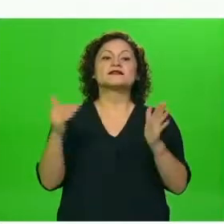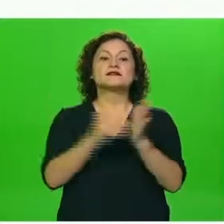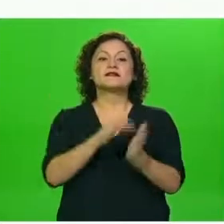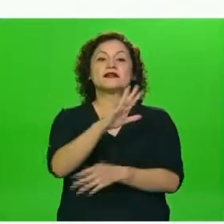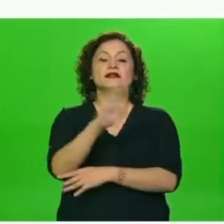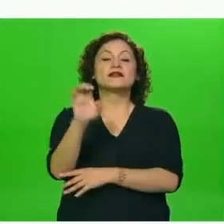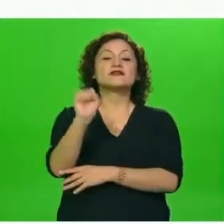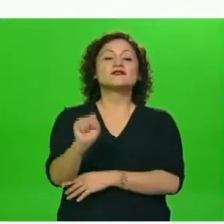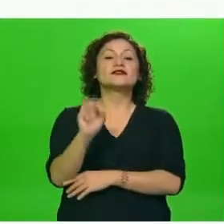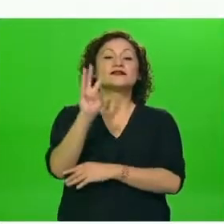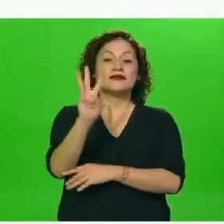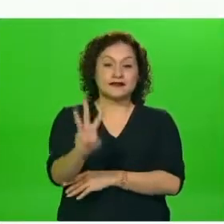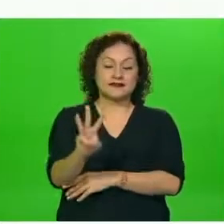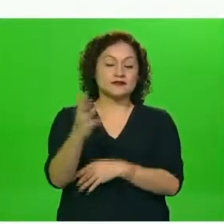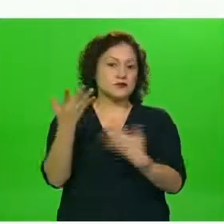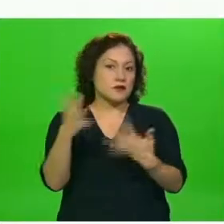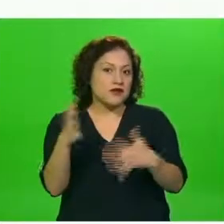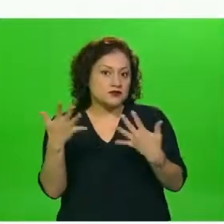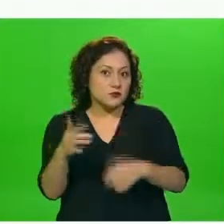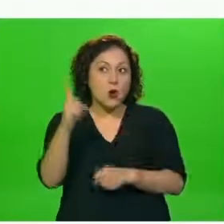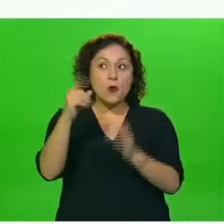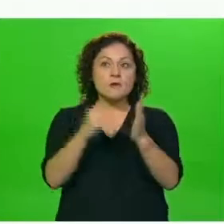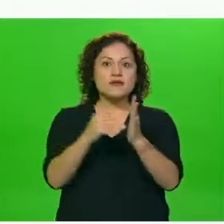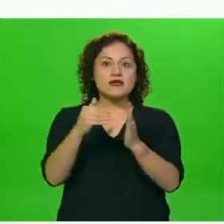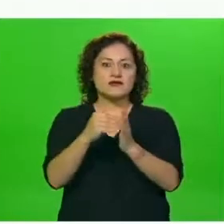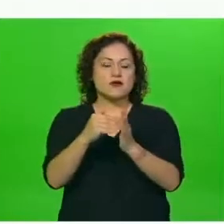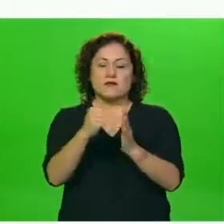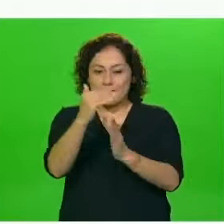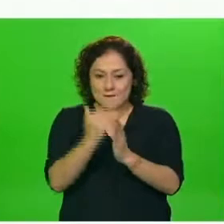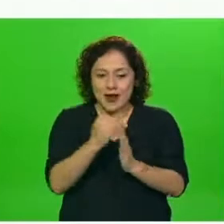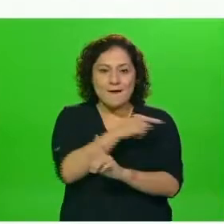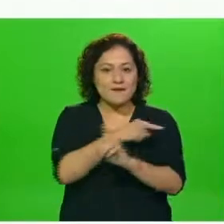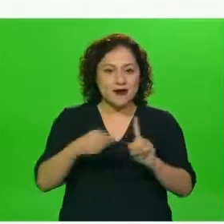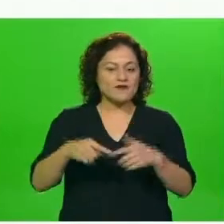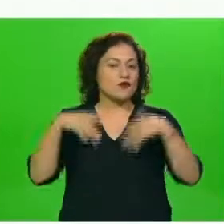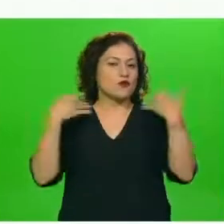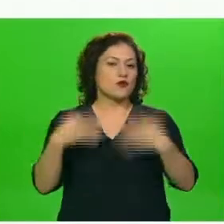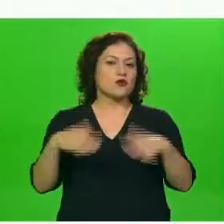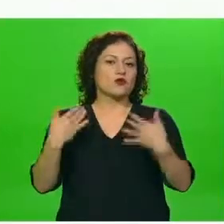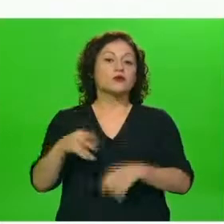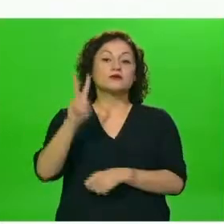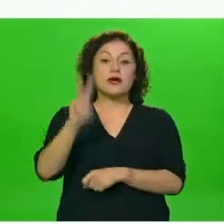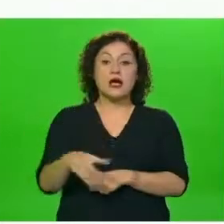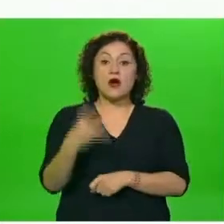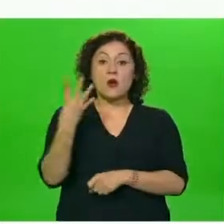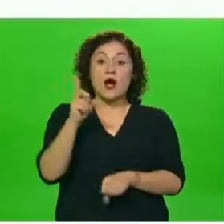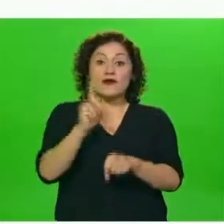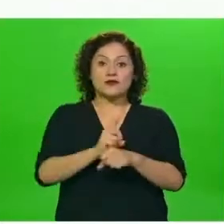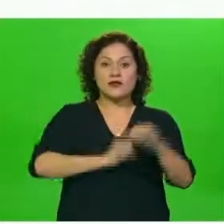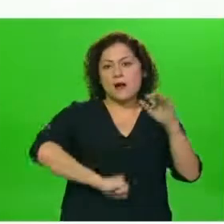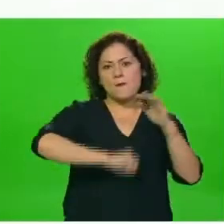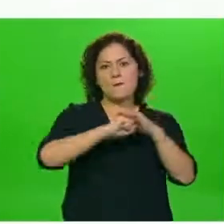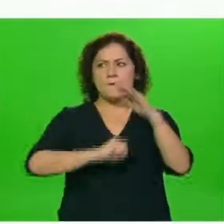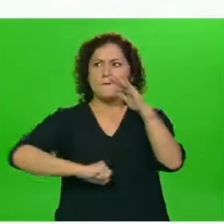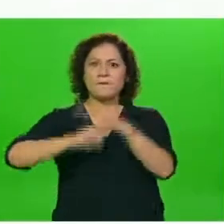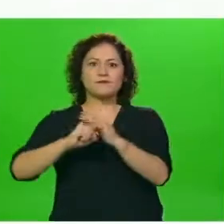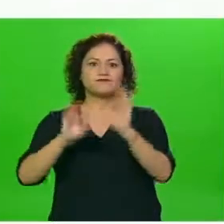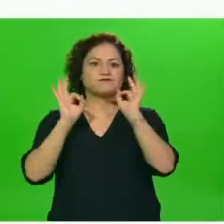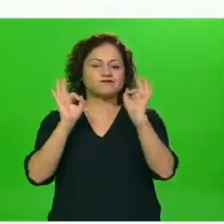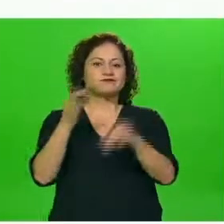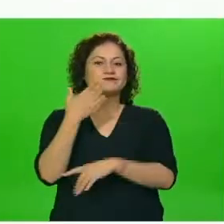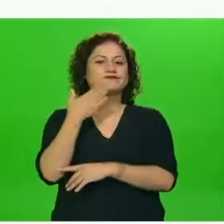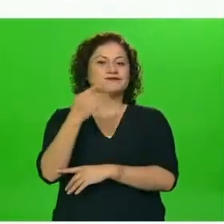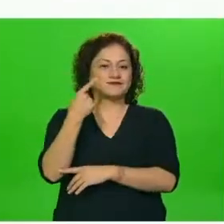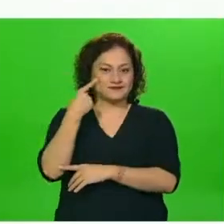516,563 dosis, es decir, más de 500,000 de dosis también aplicadas, 3 días continuos, 4 días prácticamente, si vemos también la altura de la